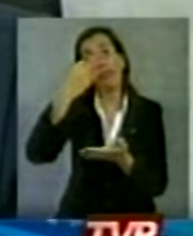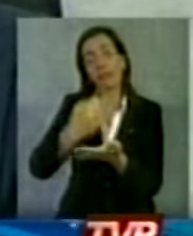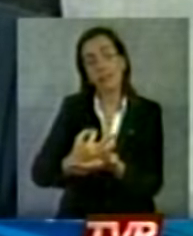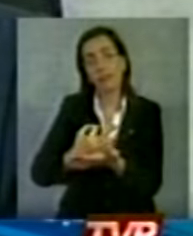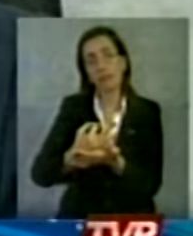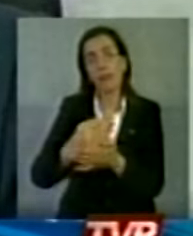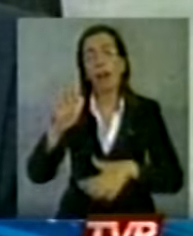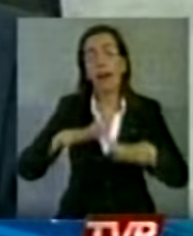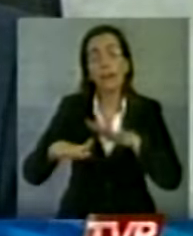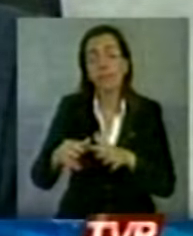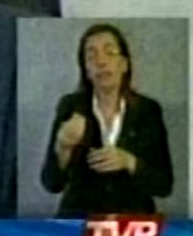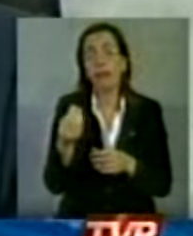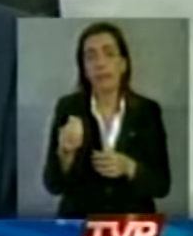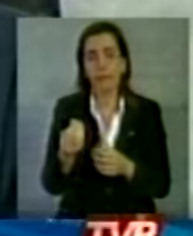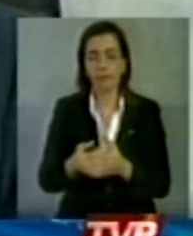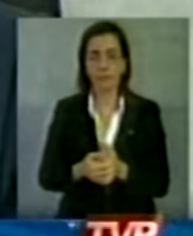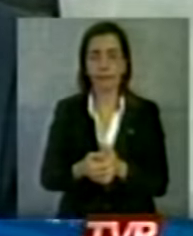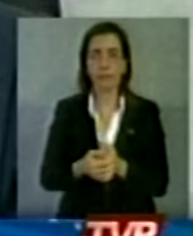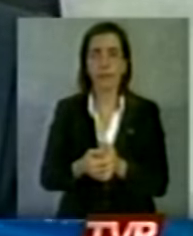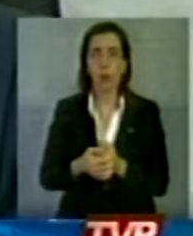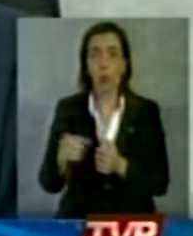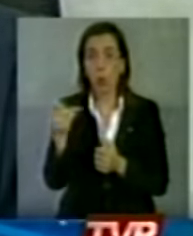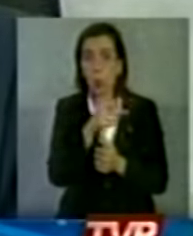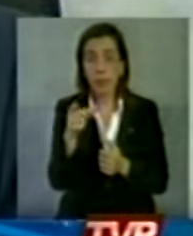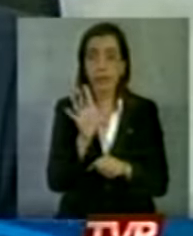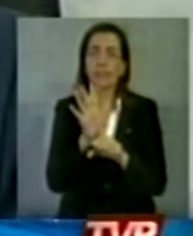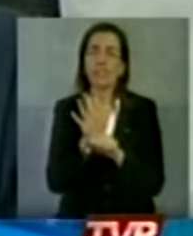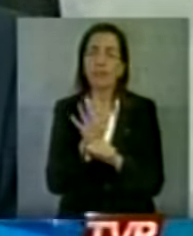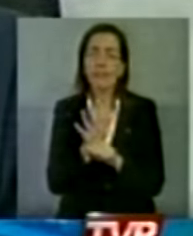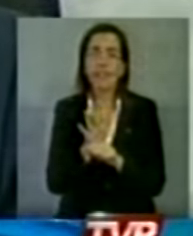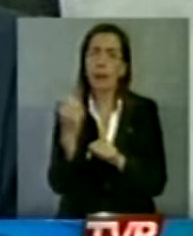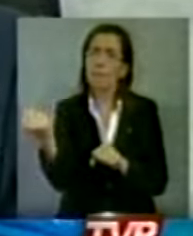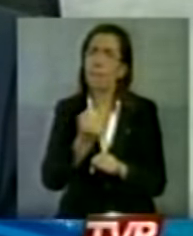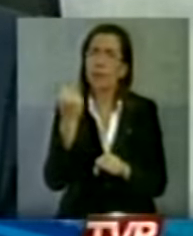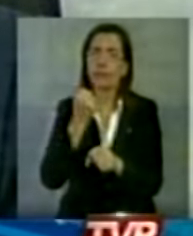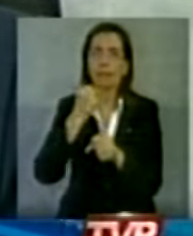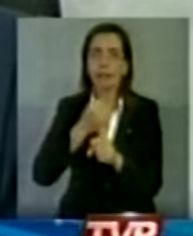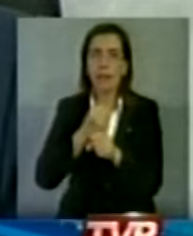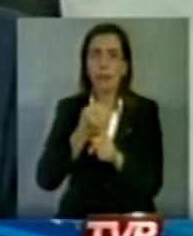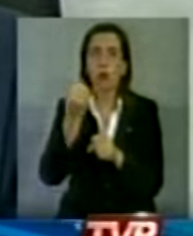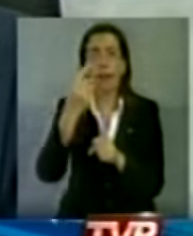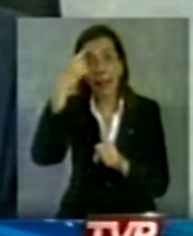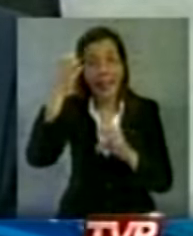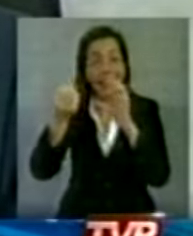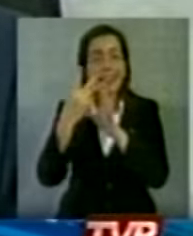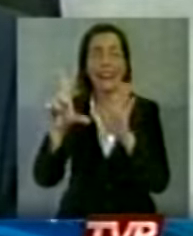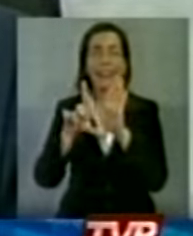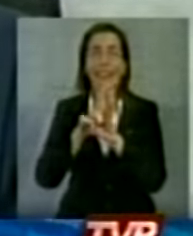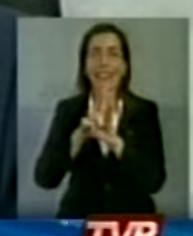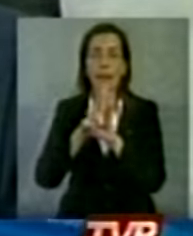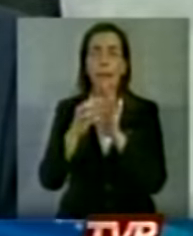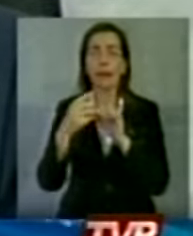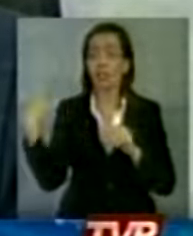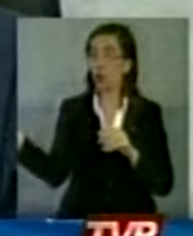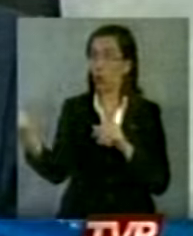decisión que estimen más apropiada. Tienen una tarea trascendental. Es una ley decisiva para renovar la